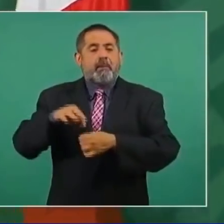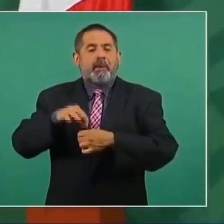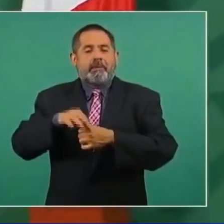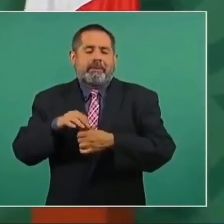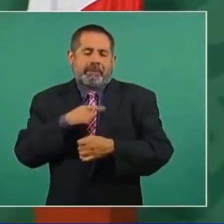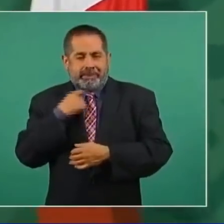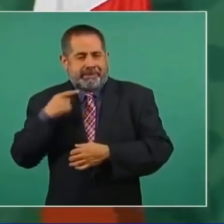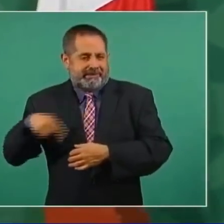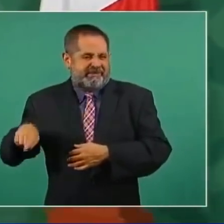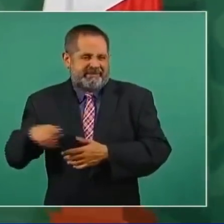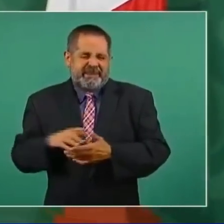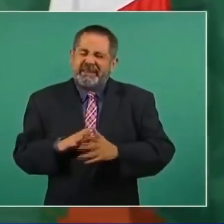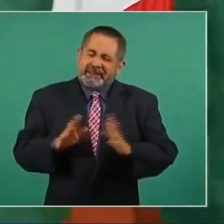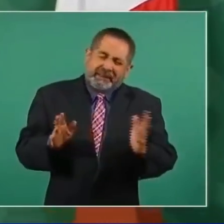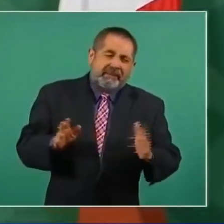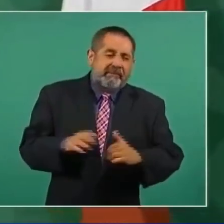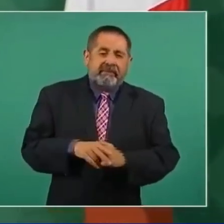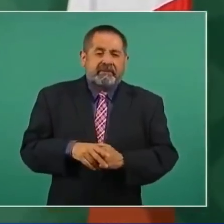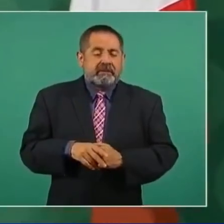esas